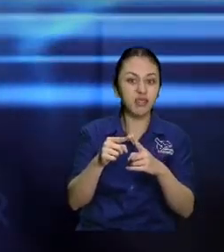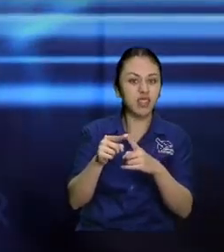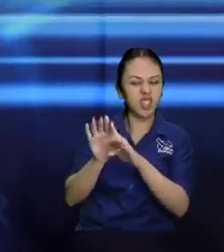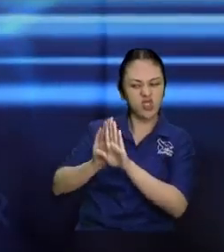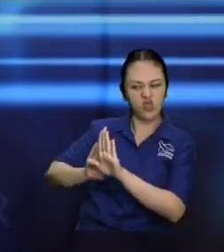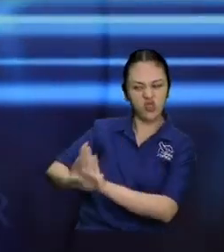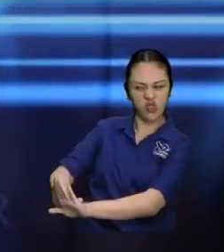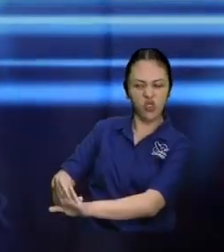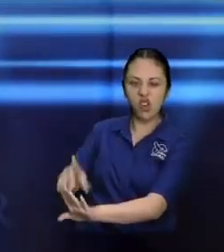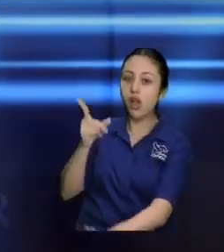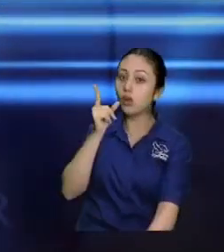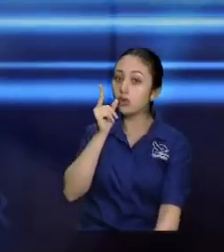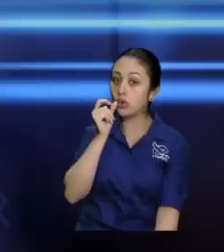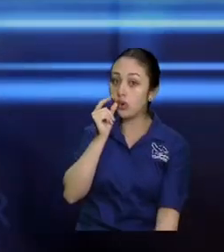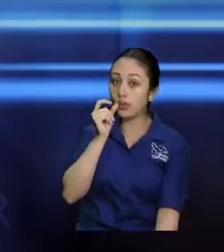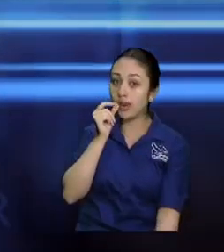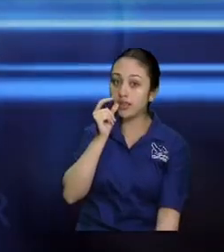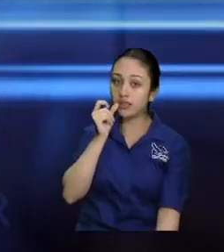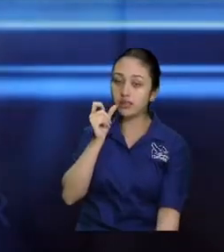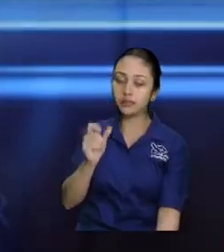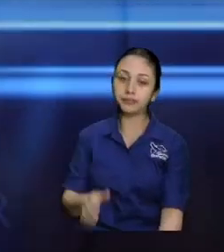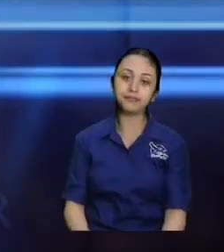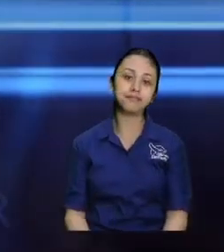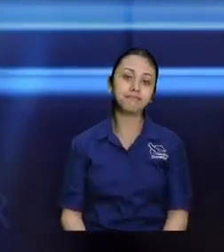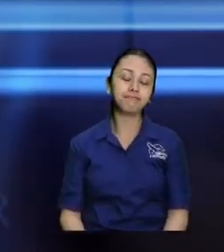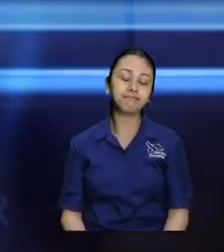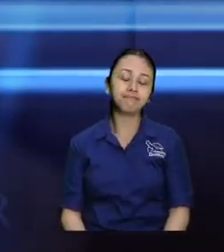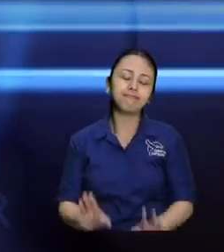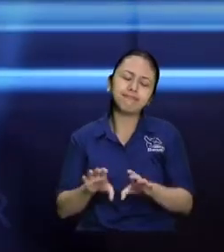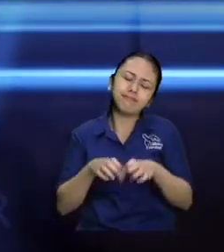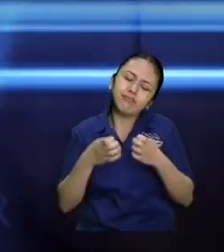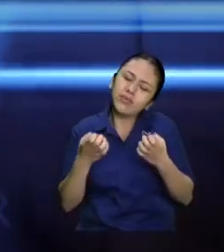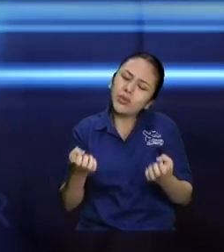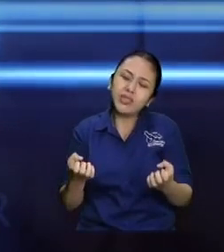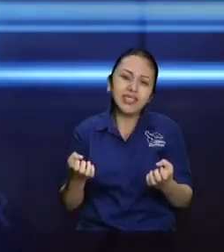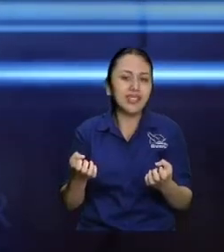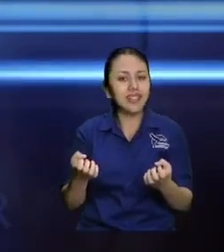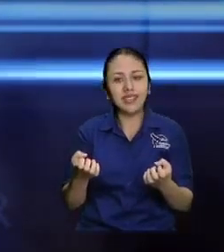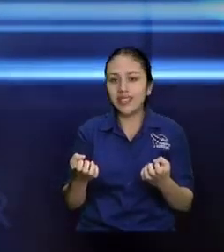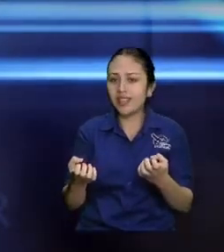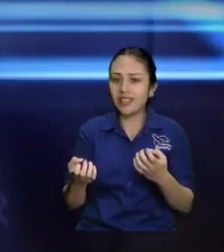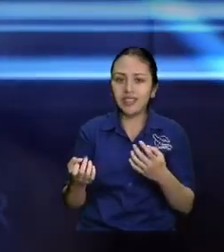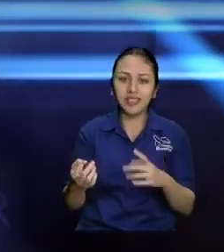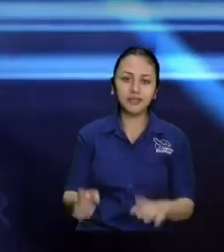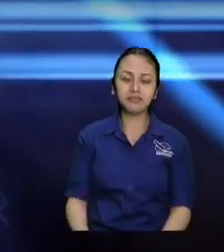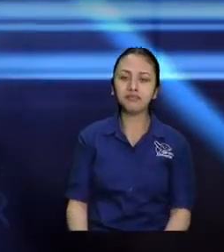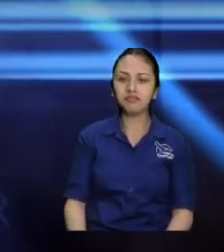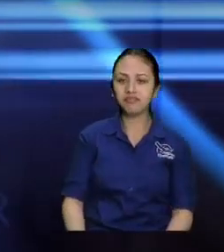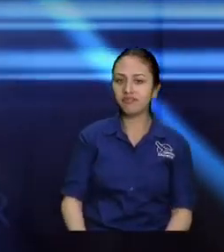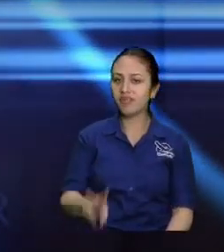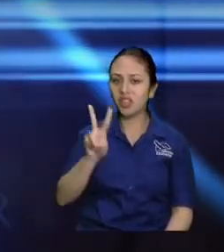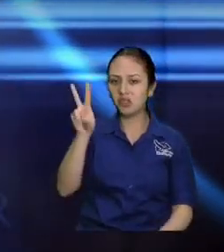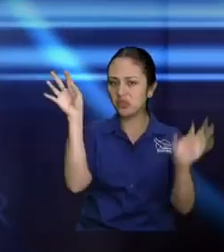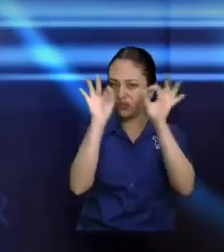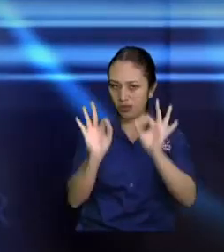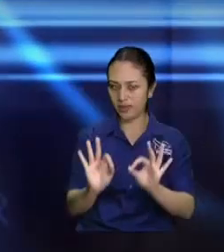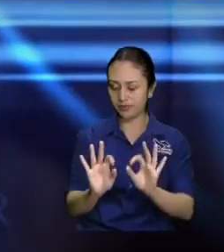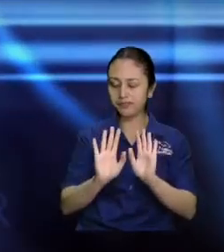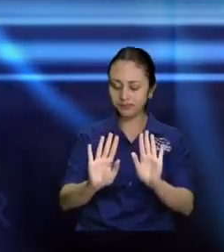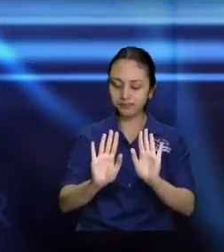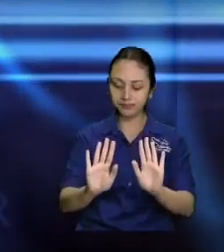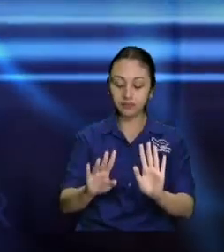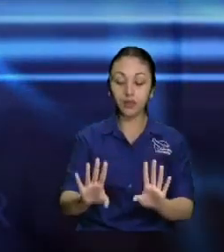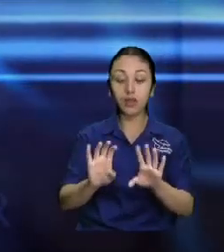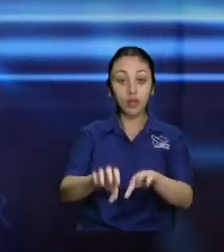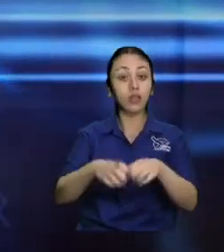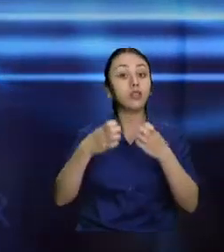mortal angustia a los Sansones. Entonces, ahí sí que es de los dos lados, ¿no? ¿Sí? Entonces, mire pues,